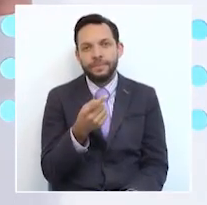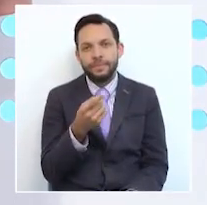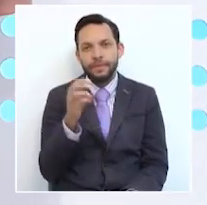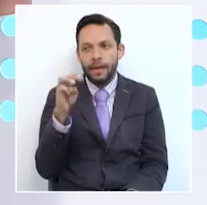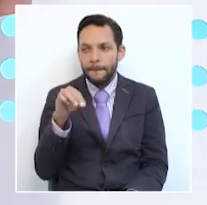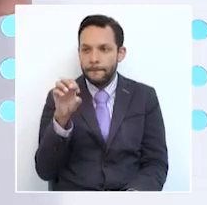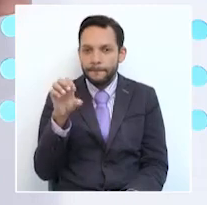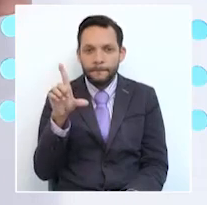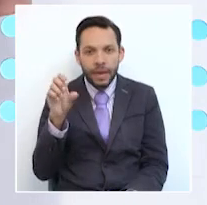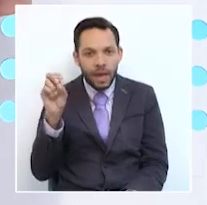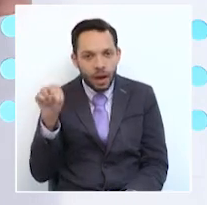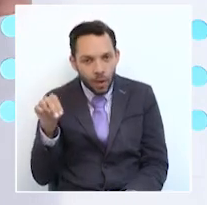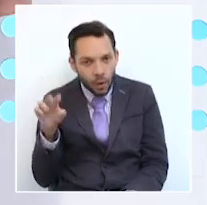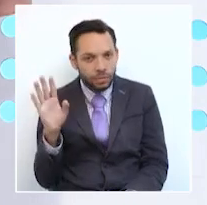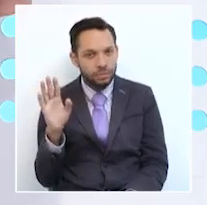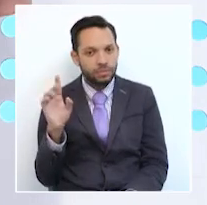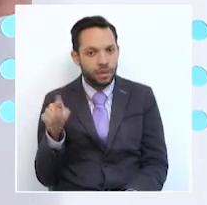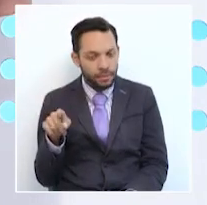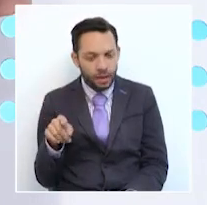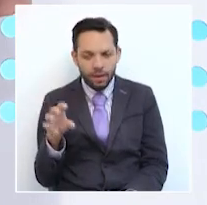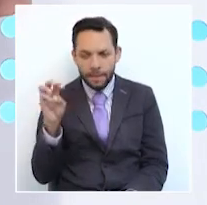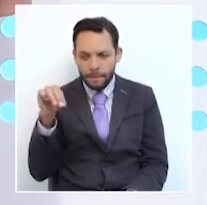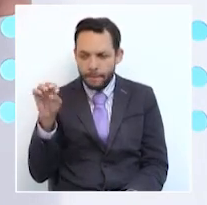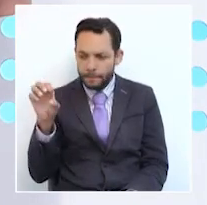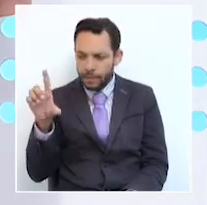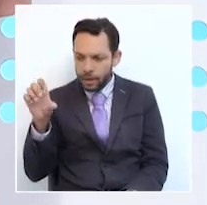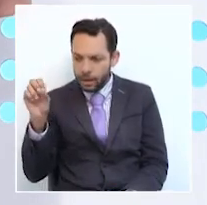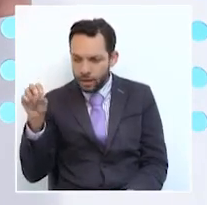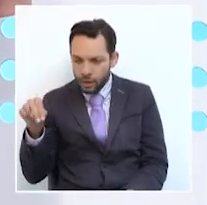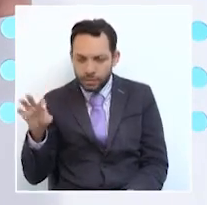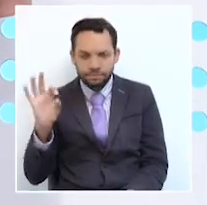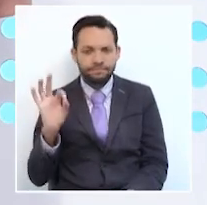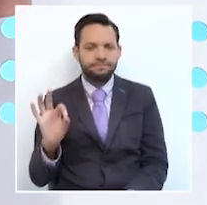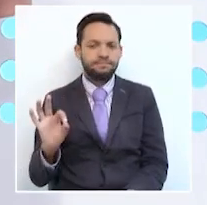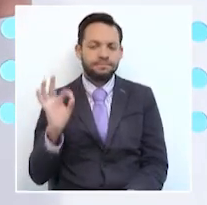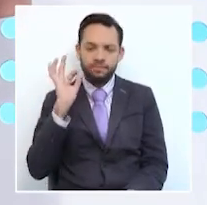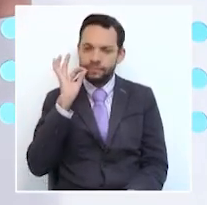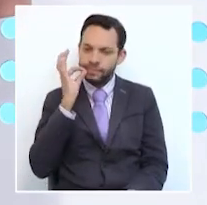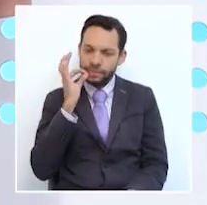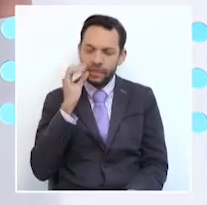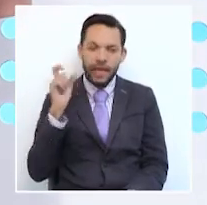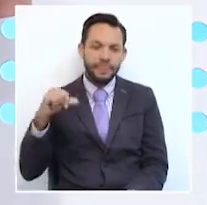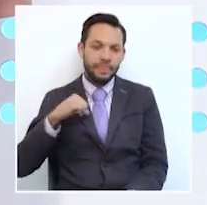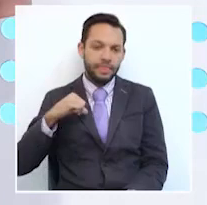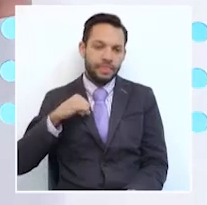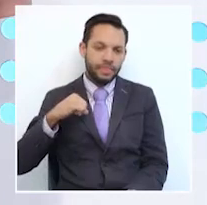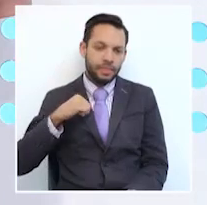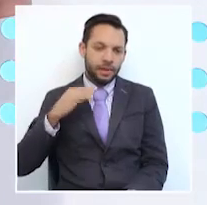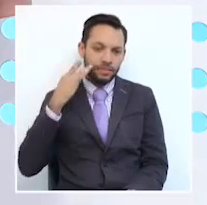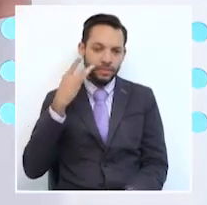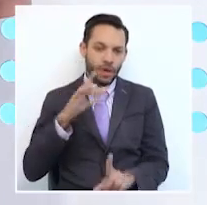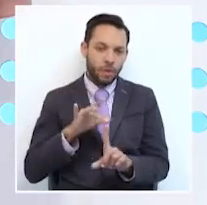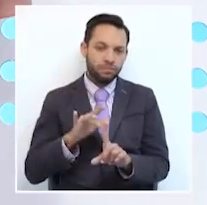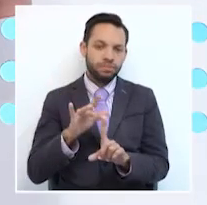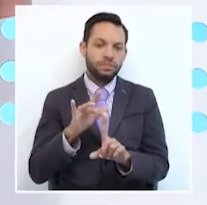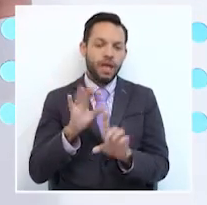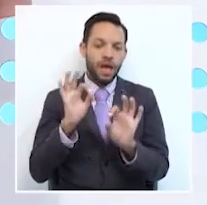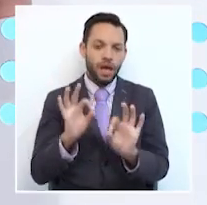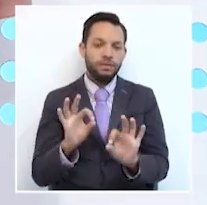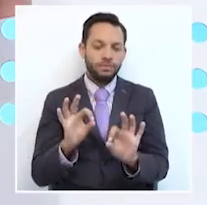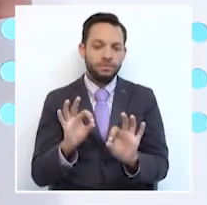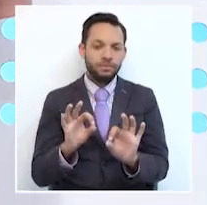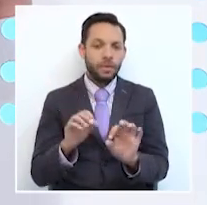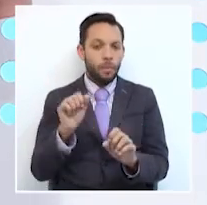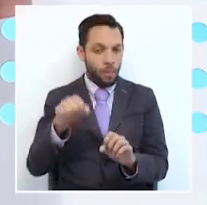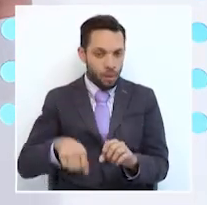el melón tiene una sustancia maravillosa que además superóxido dismutasa doy el nombre para que ustedes tengan ahí la curiosidad